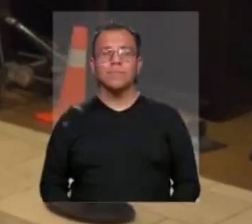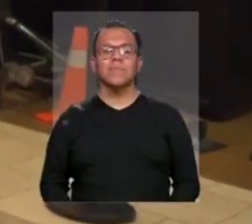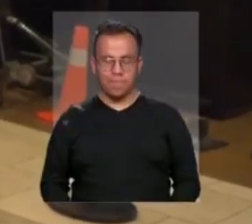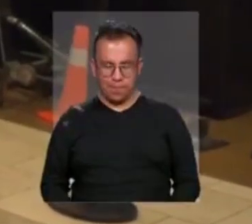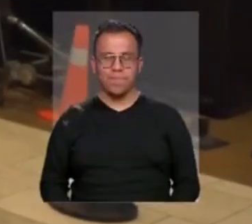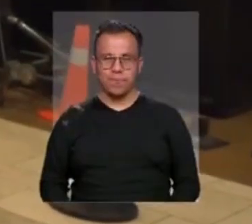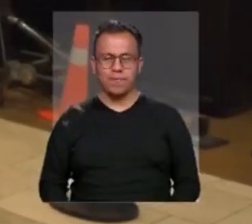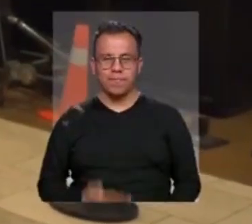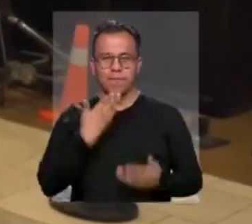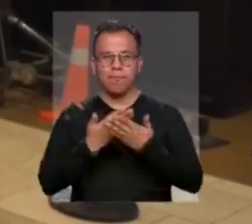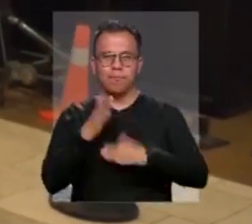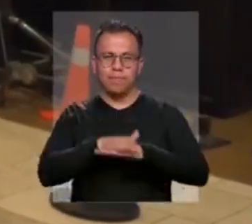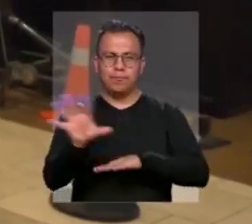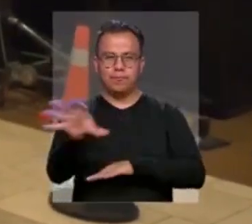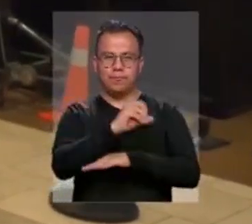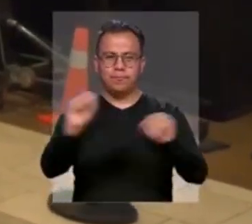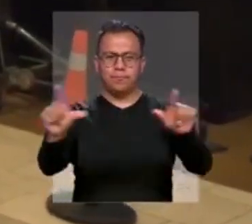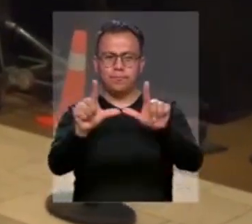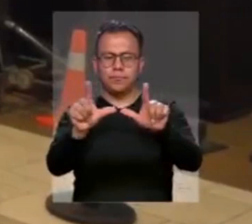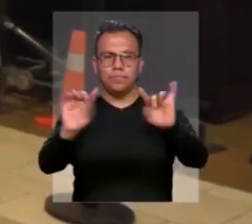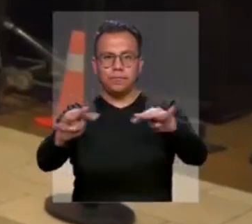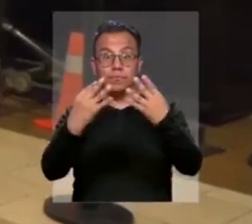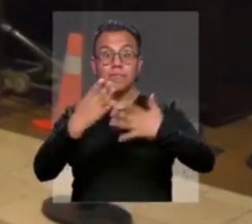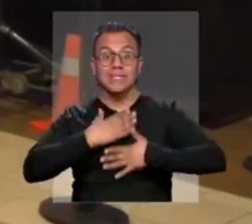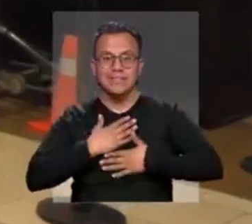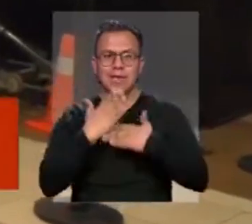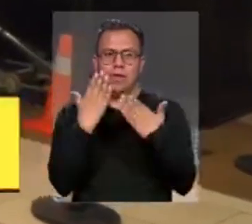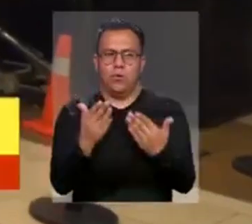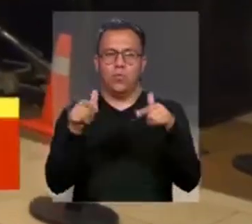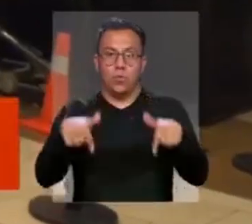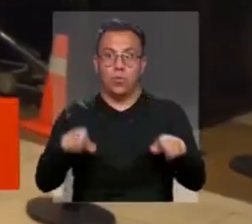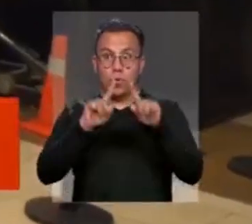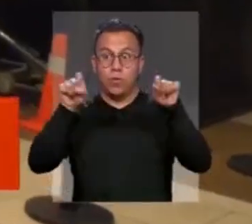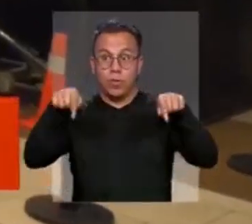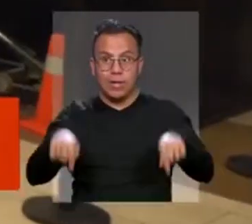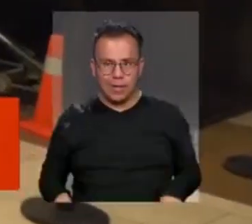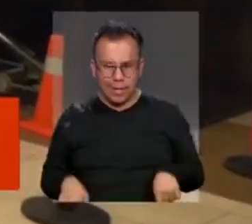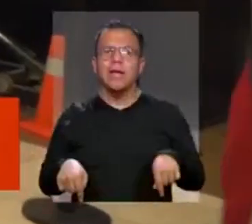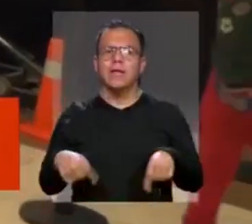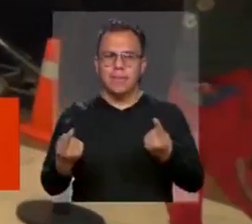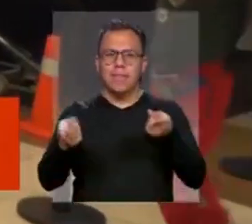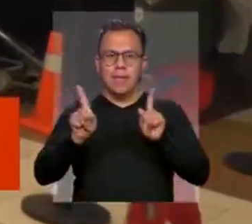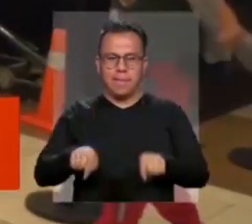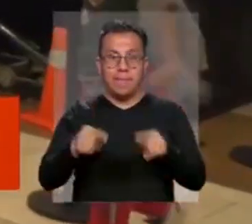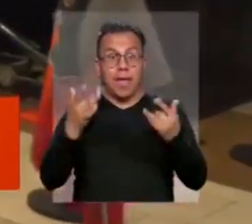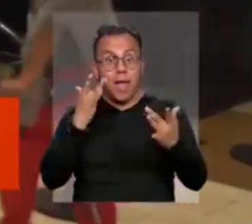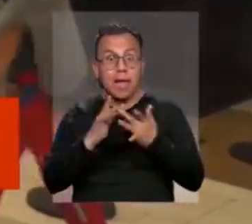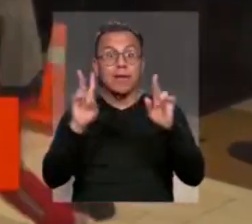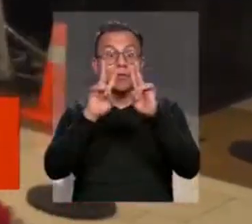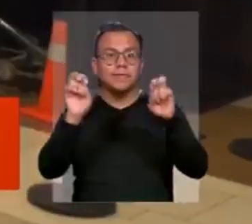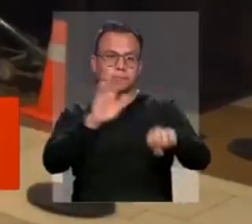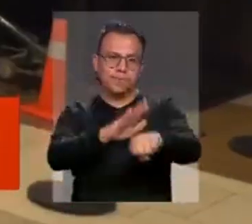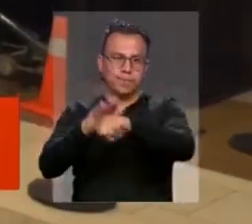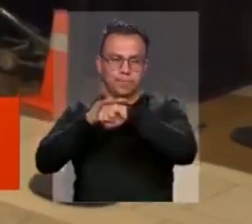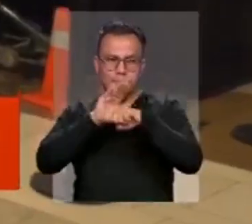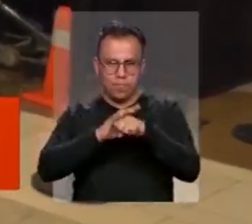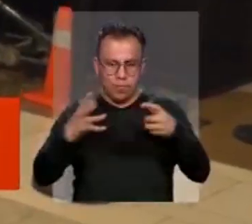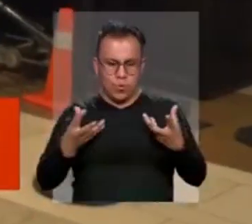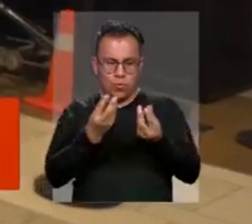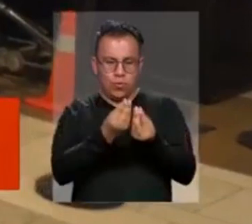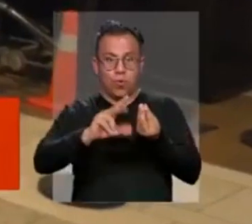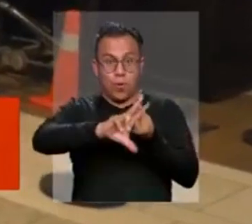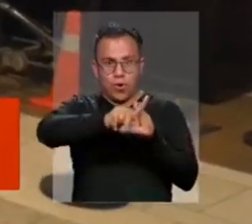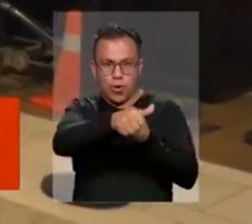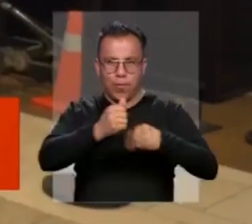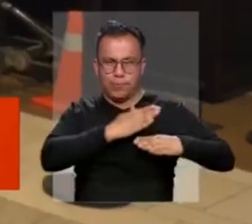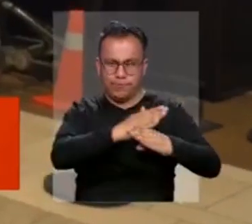Hola Juan, para usted, buenas tardes, para todos los televidentes, un cordial saludo. Pues a este dispositivo también se agrega el escuadrón antirrobo y